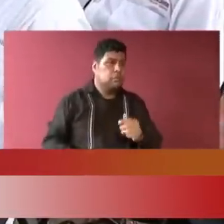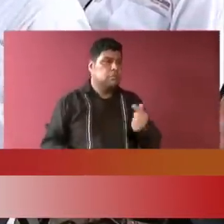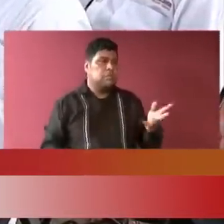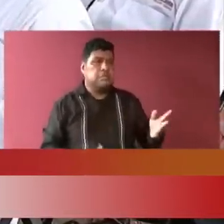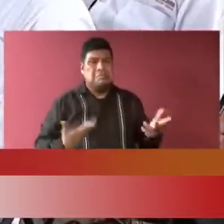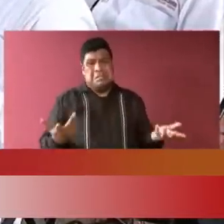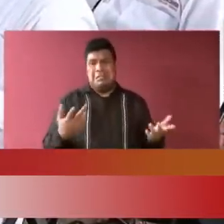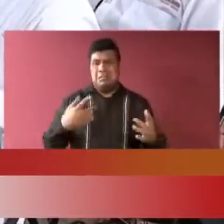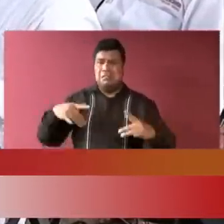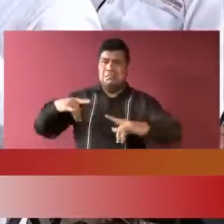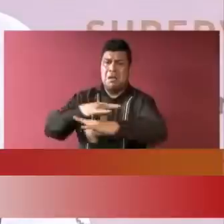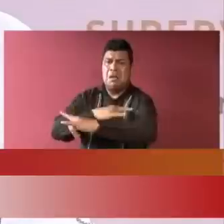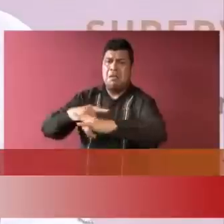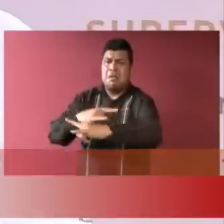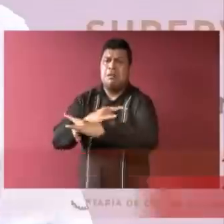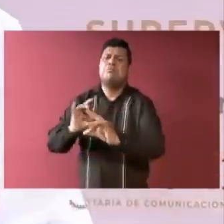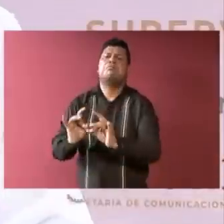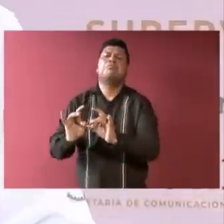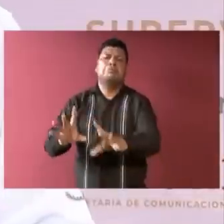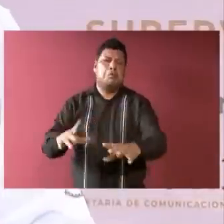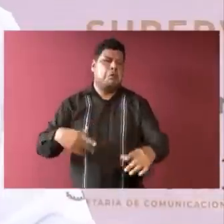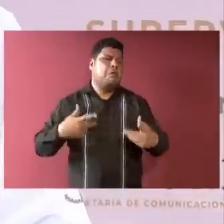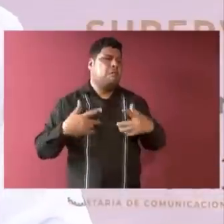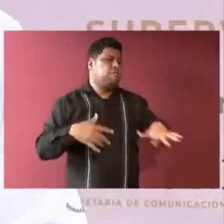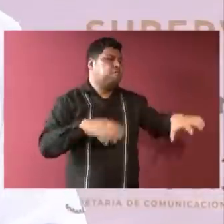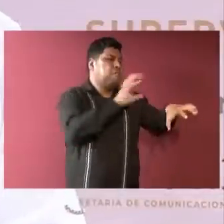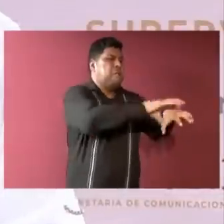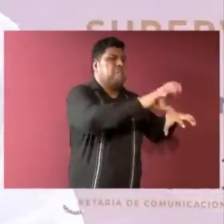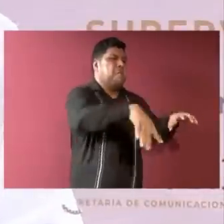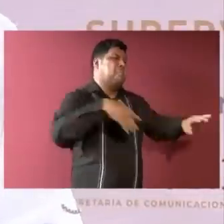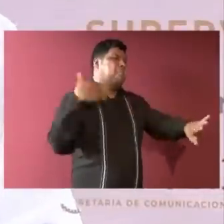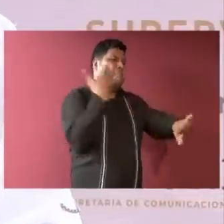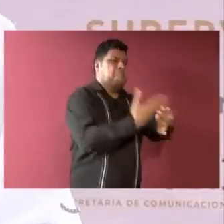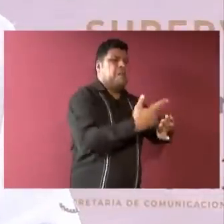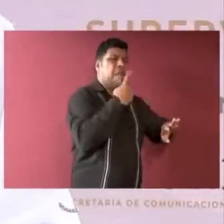salir perjudicados, se beneficien.